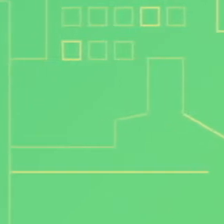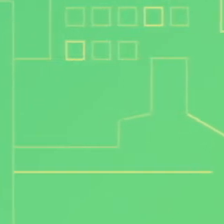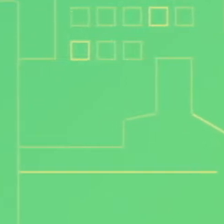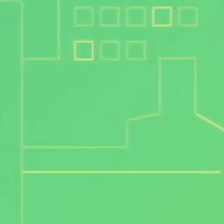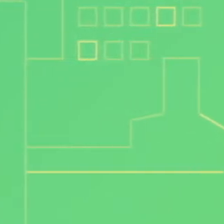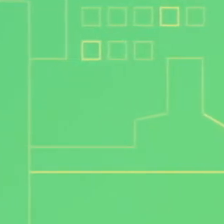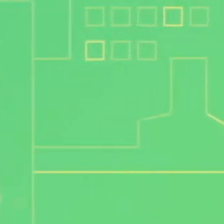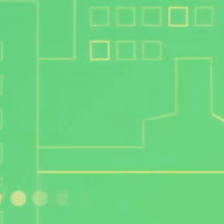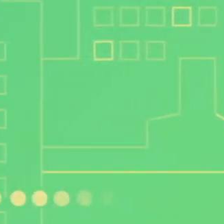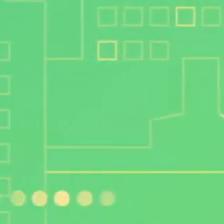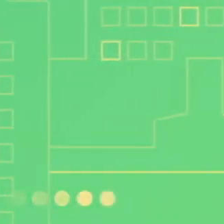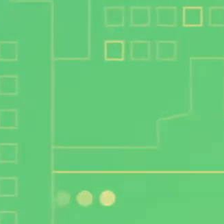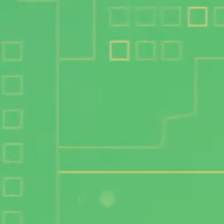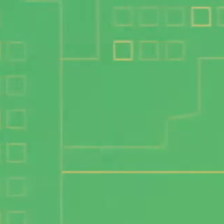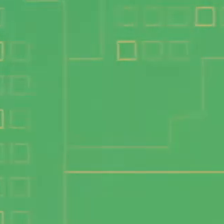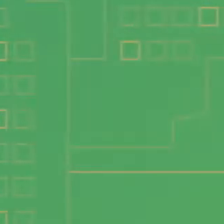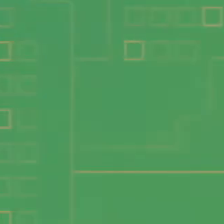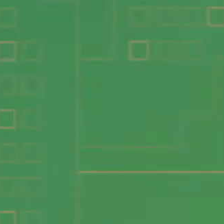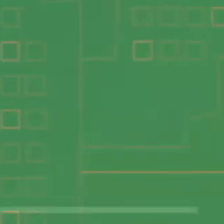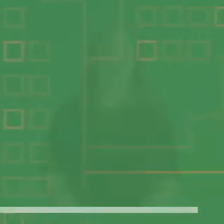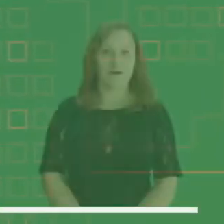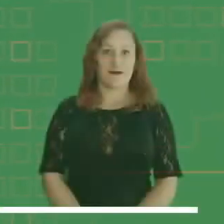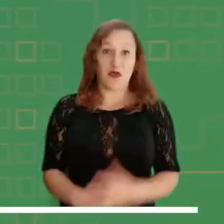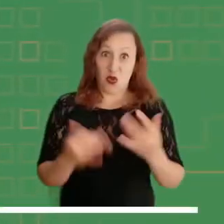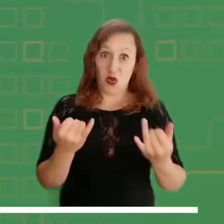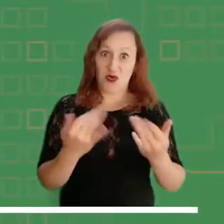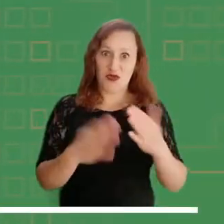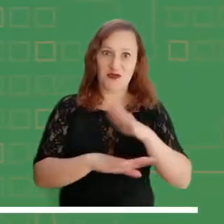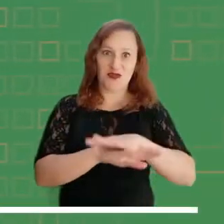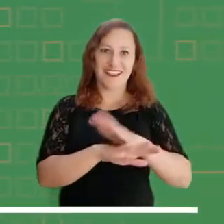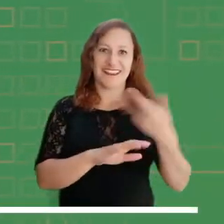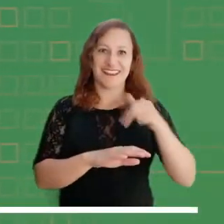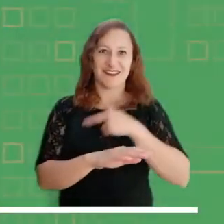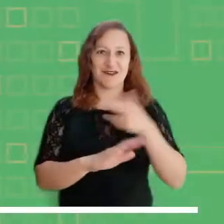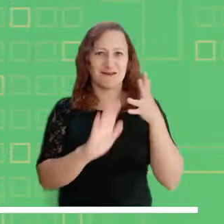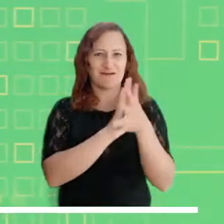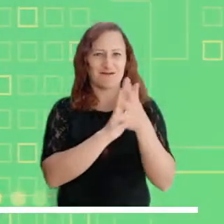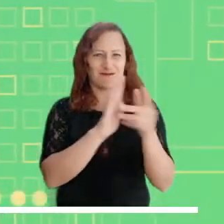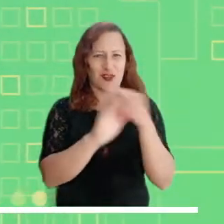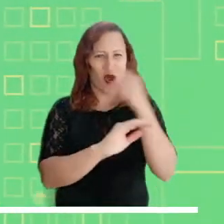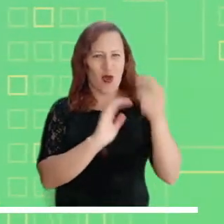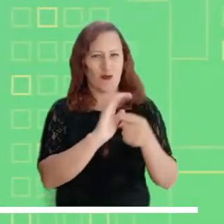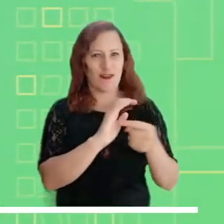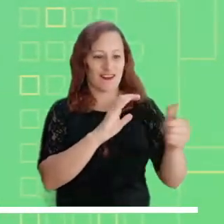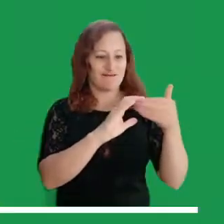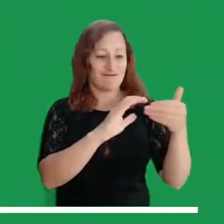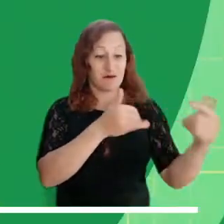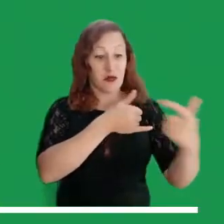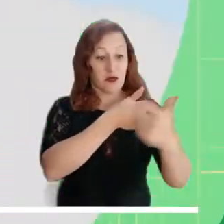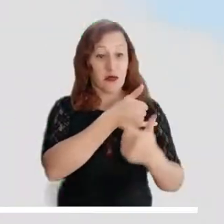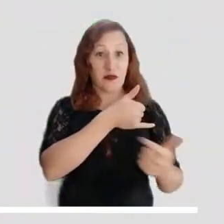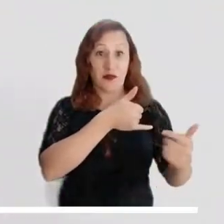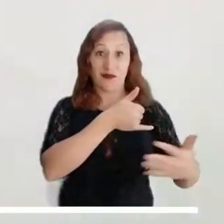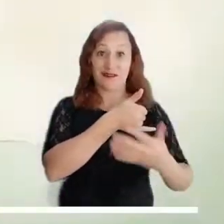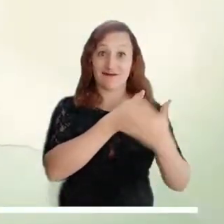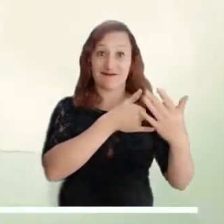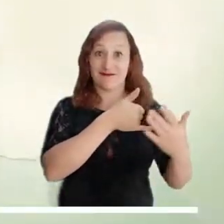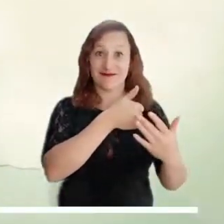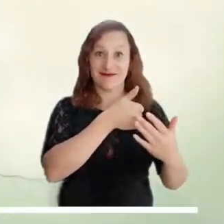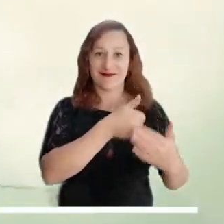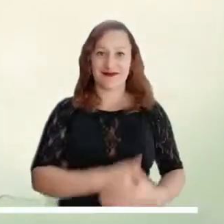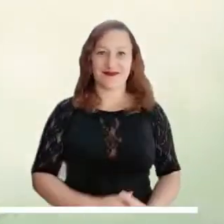Llega la tarde y nosotros regresamos con la información del pronóstico del tiempo a lo largo y ancho del territorio nacional.